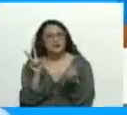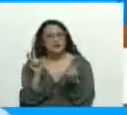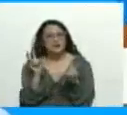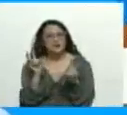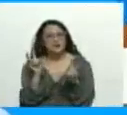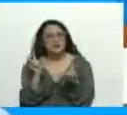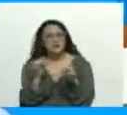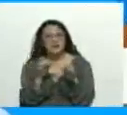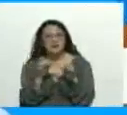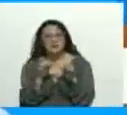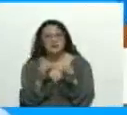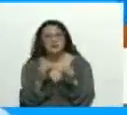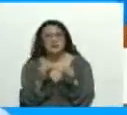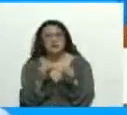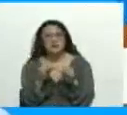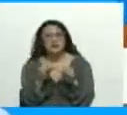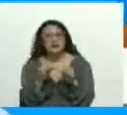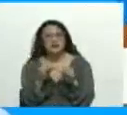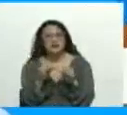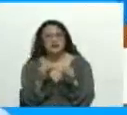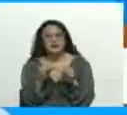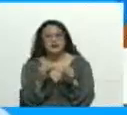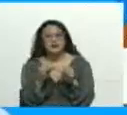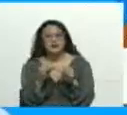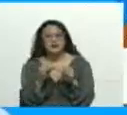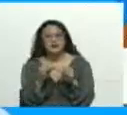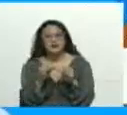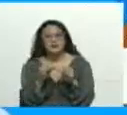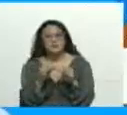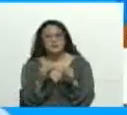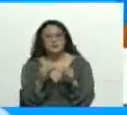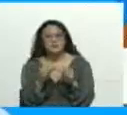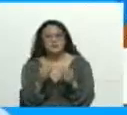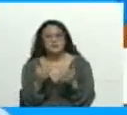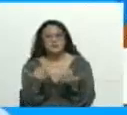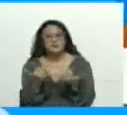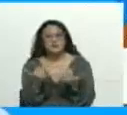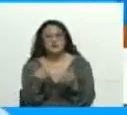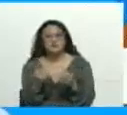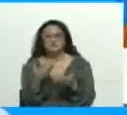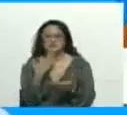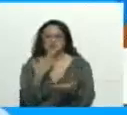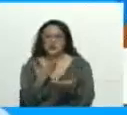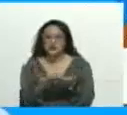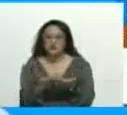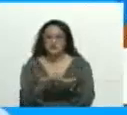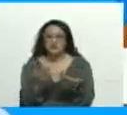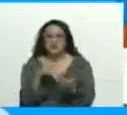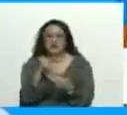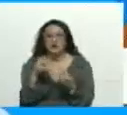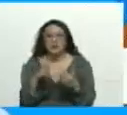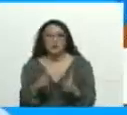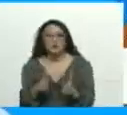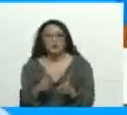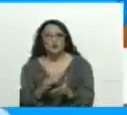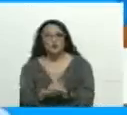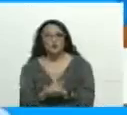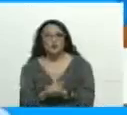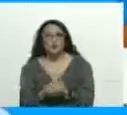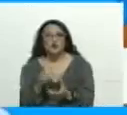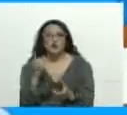Sigue dándome vueltas permanentemente y que y que sigo agradeéndoselo a la Revolución bolivariana